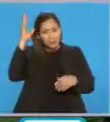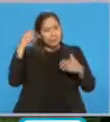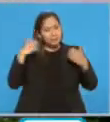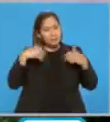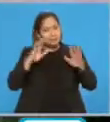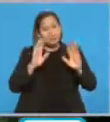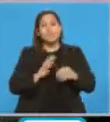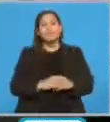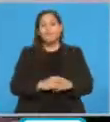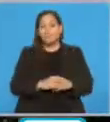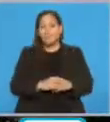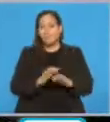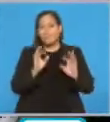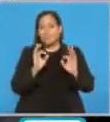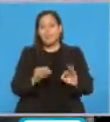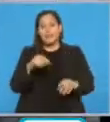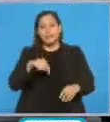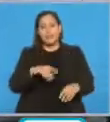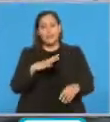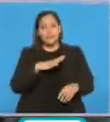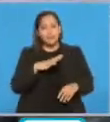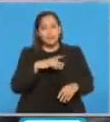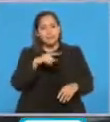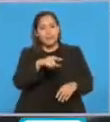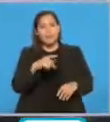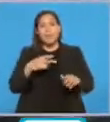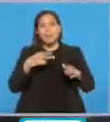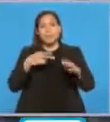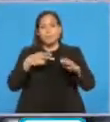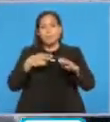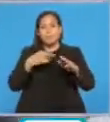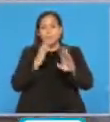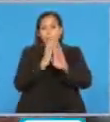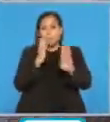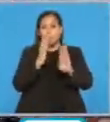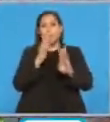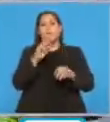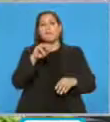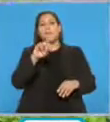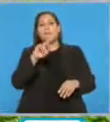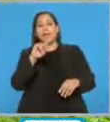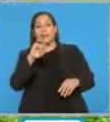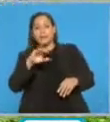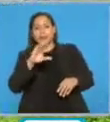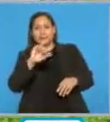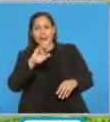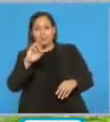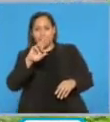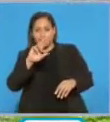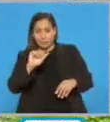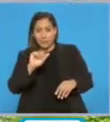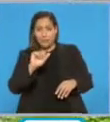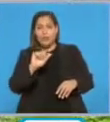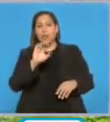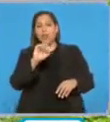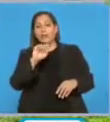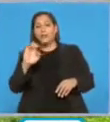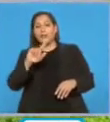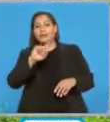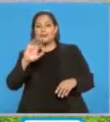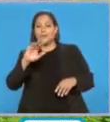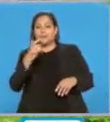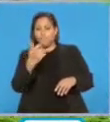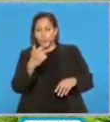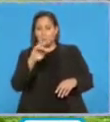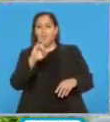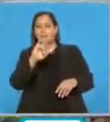yo. Por cierto, por acá está pues el Metrobús que va por la Martín Carrera y bueno, Oriente